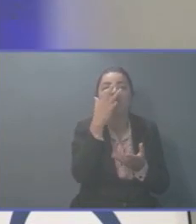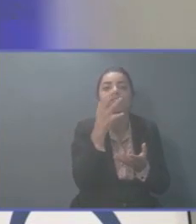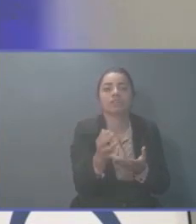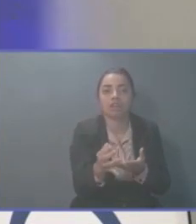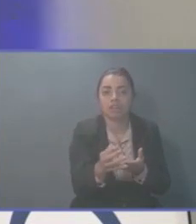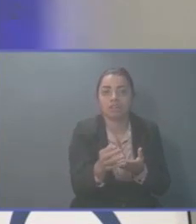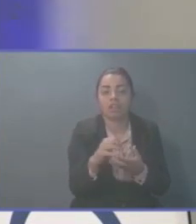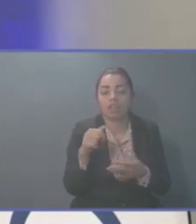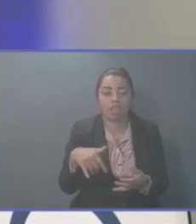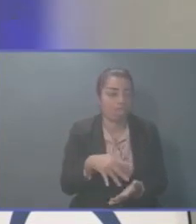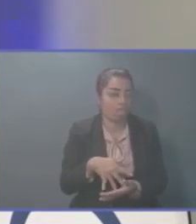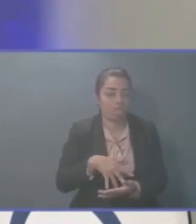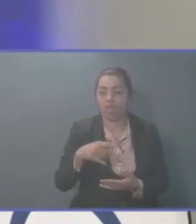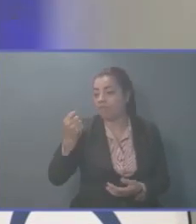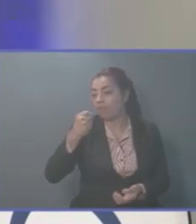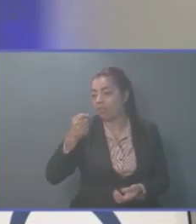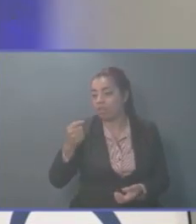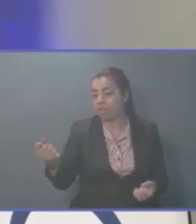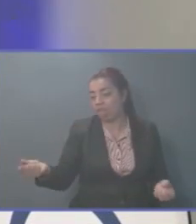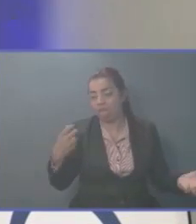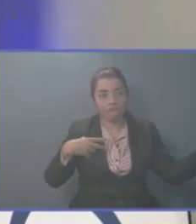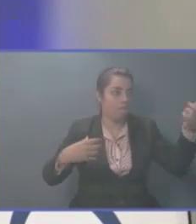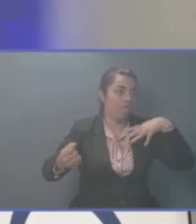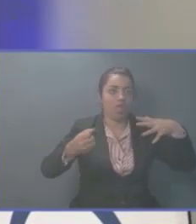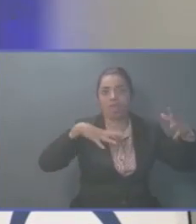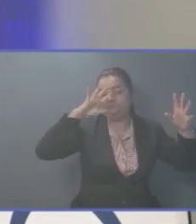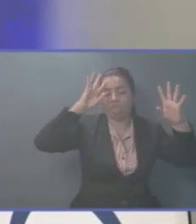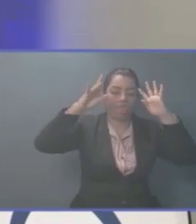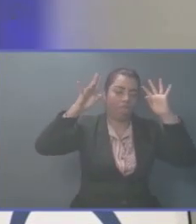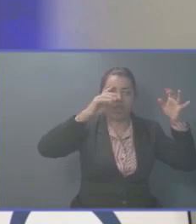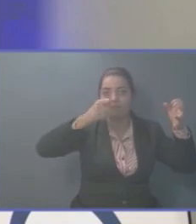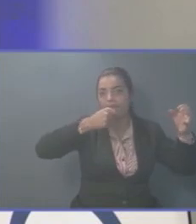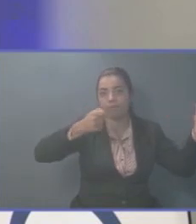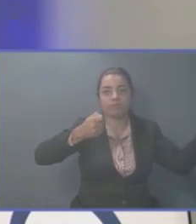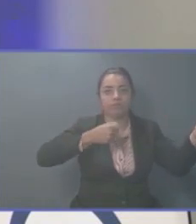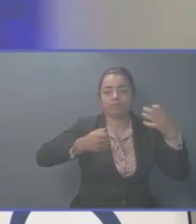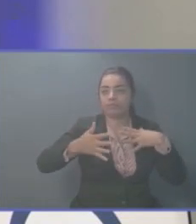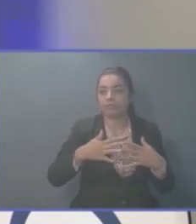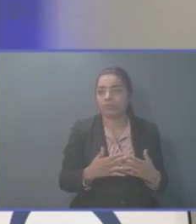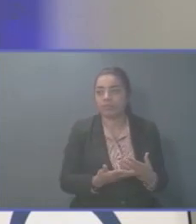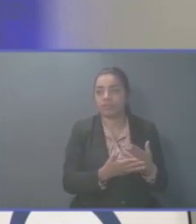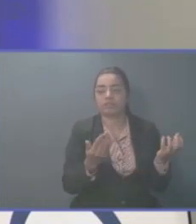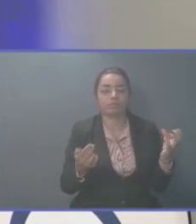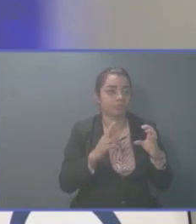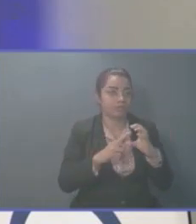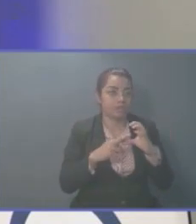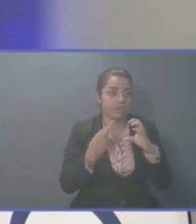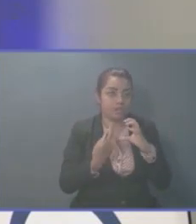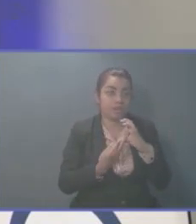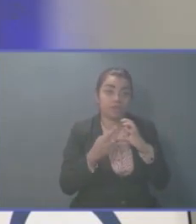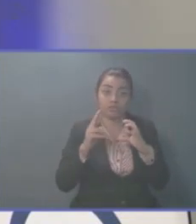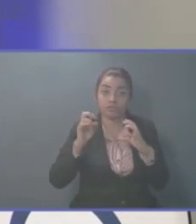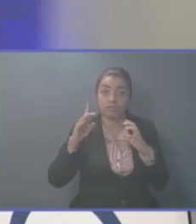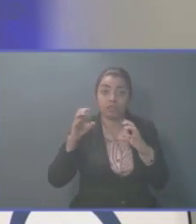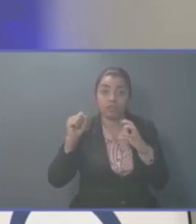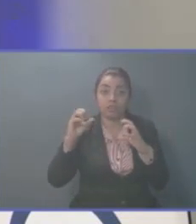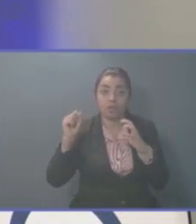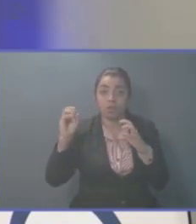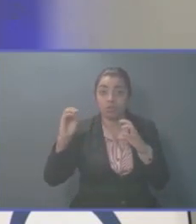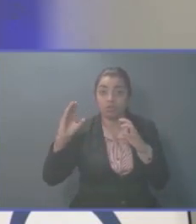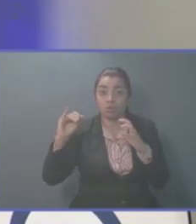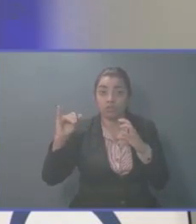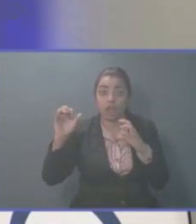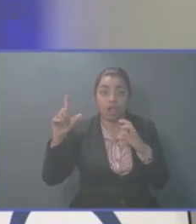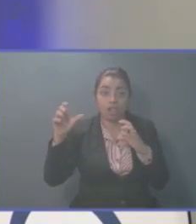a tener información falsa por todo, principalmente por el tema de las redes sociales. Siempre estamos obligados